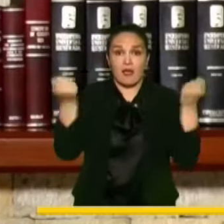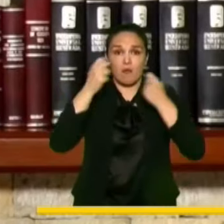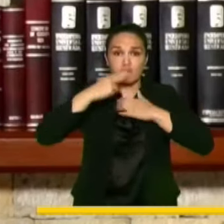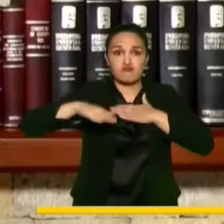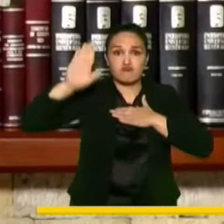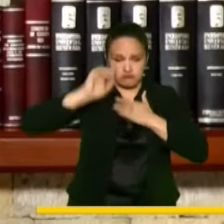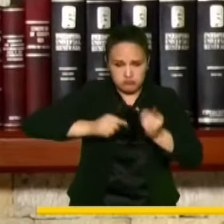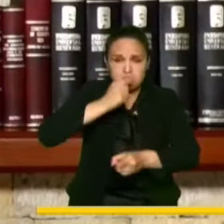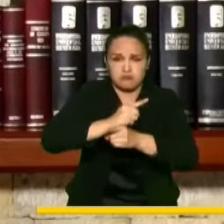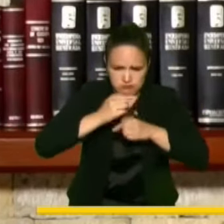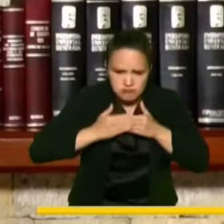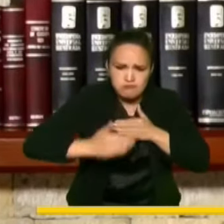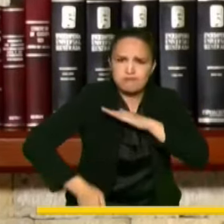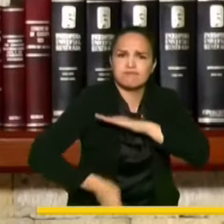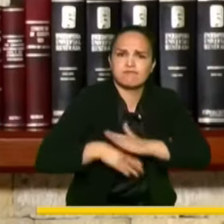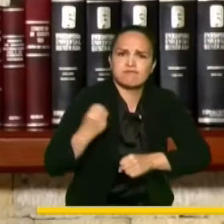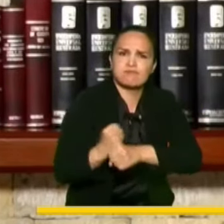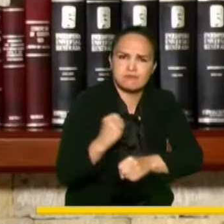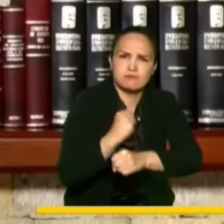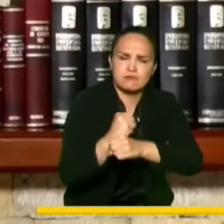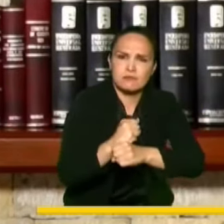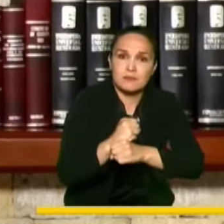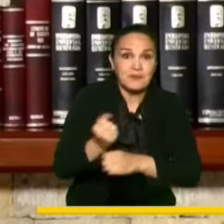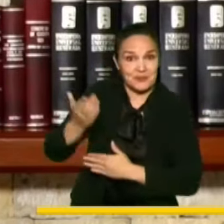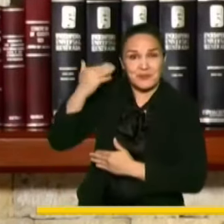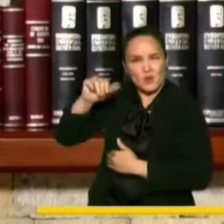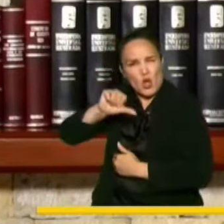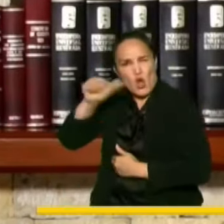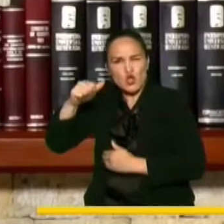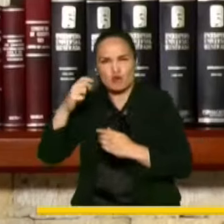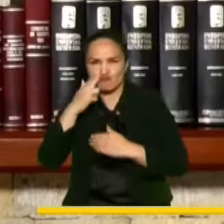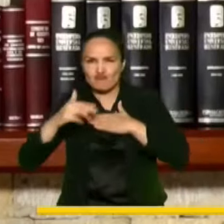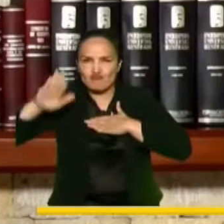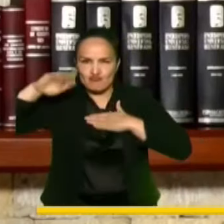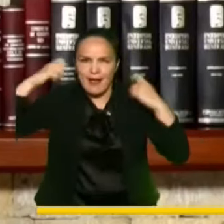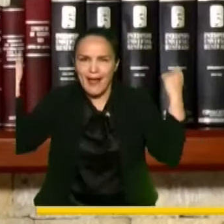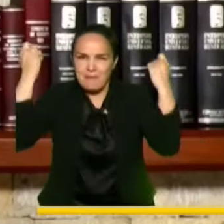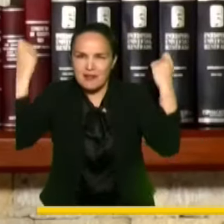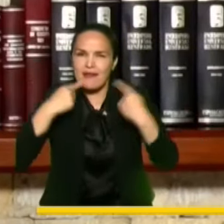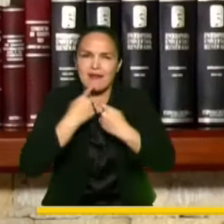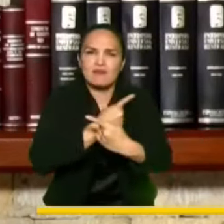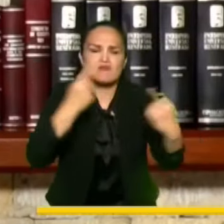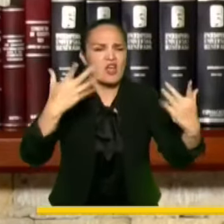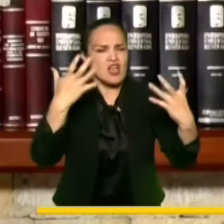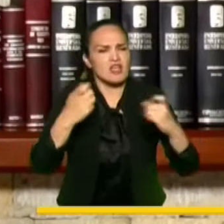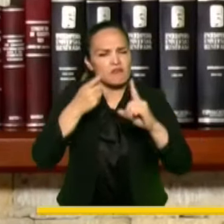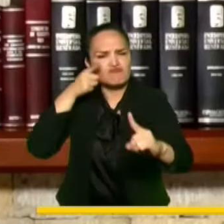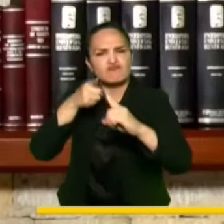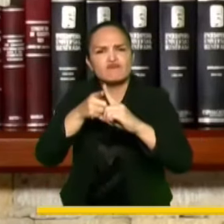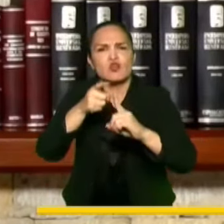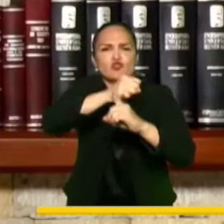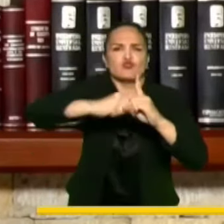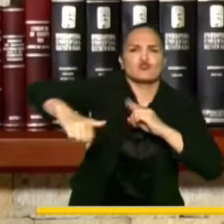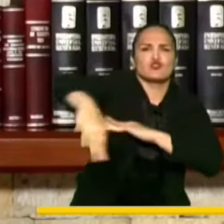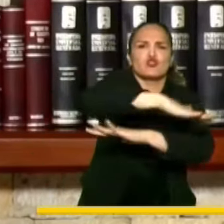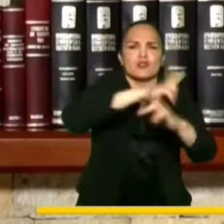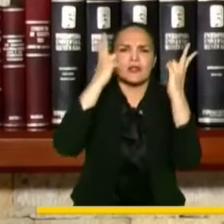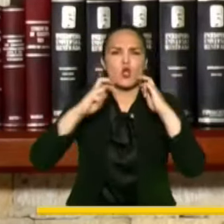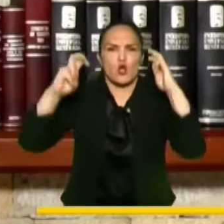electoral. También prometimos en campaña construir los pilares de una sociedad del conocimiento.